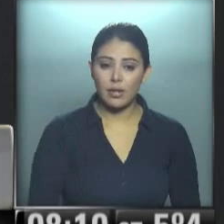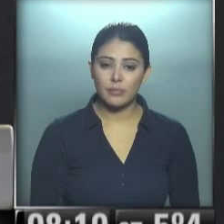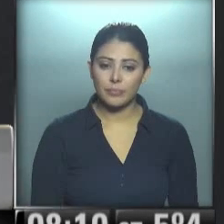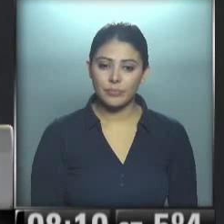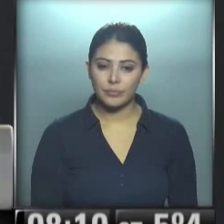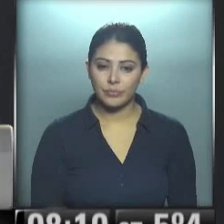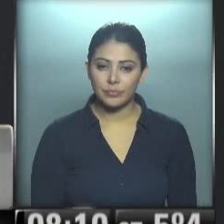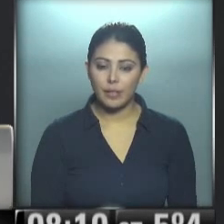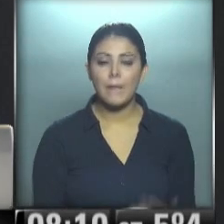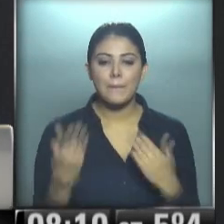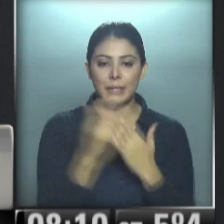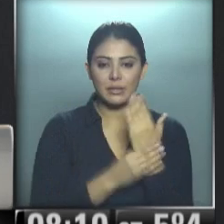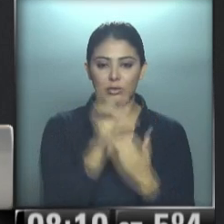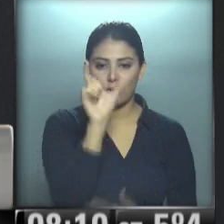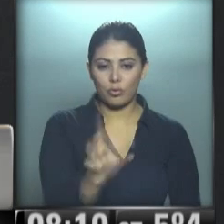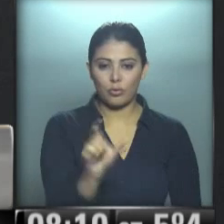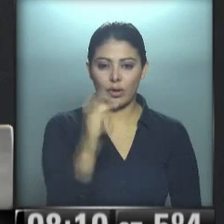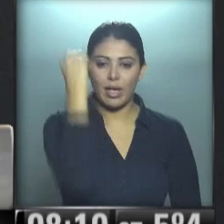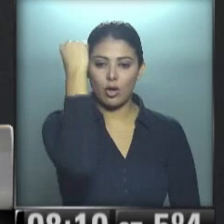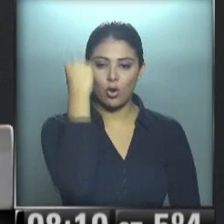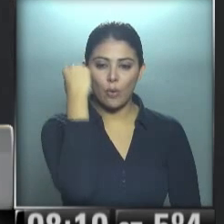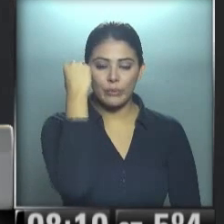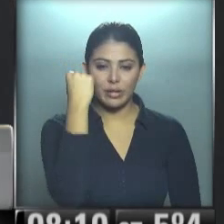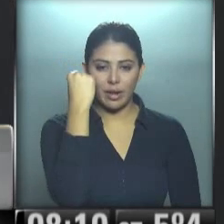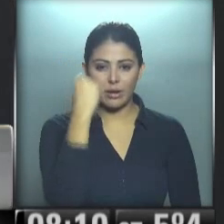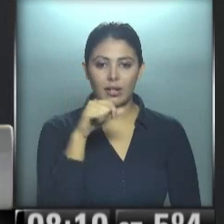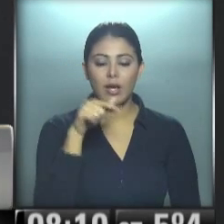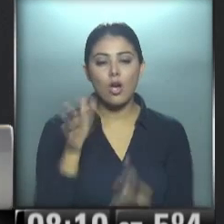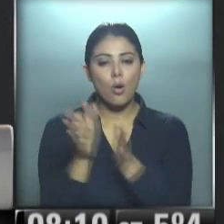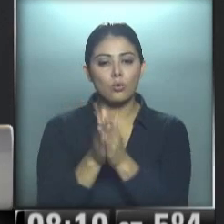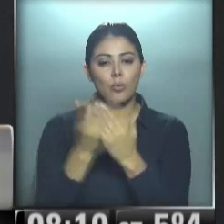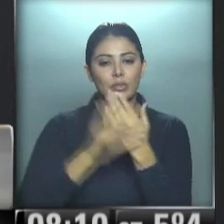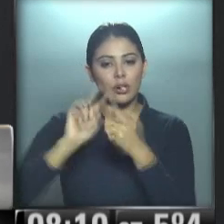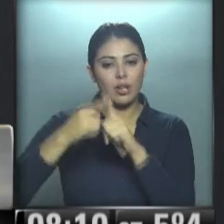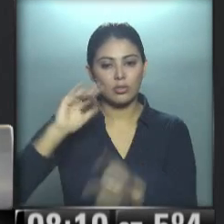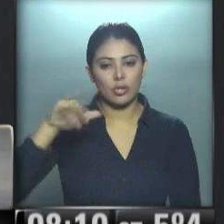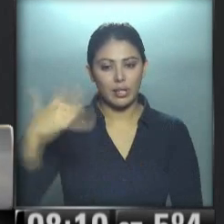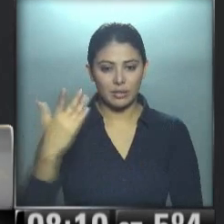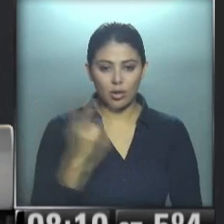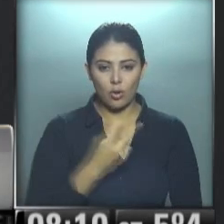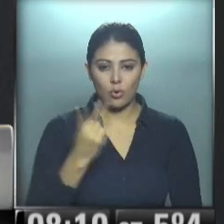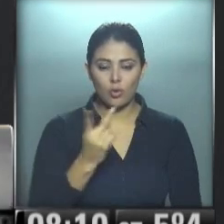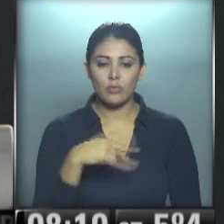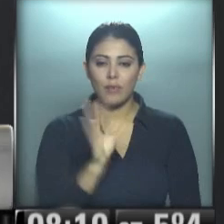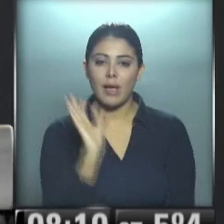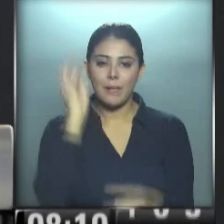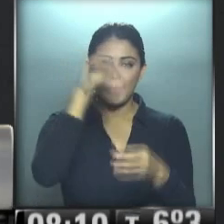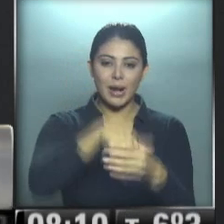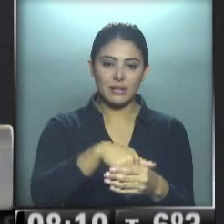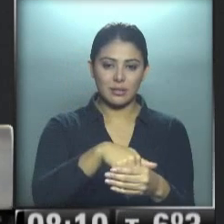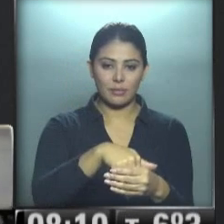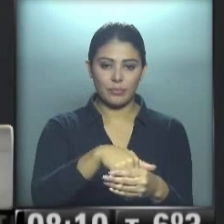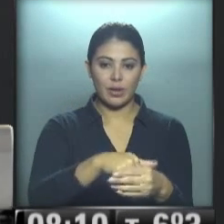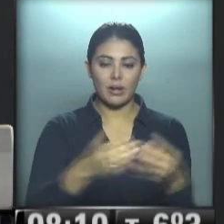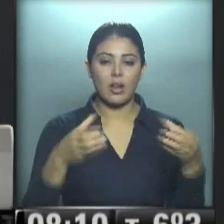el ministro de economía axel kiciloff junto al canciller héctor timerman participarán en